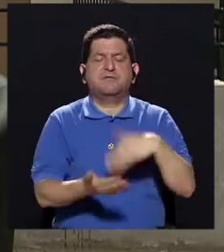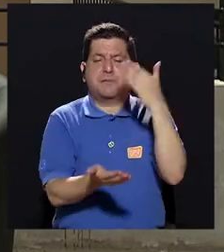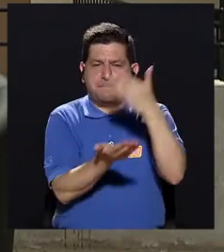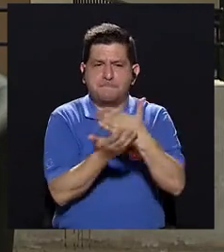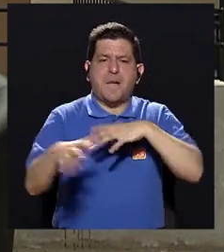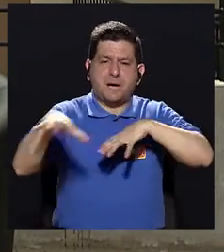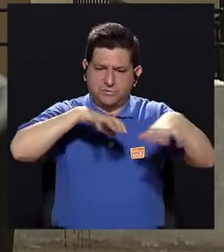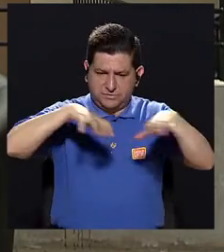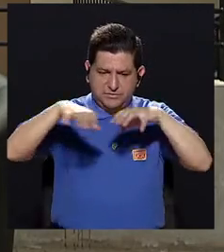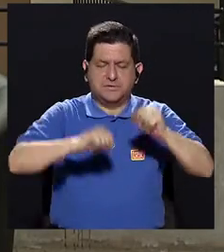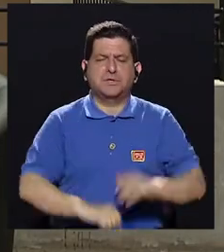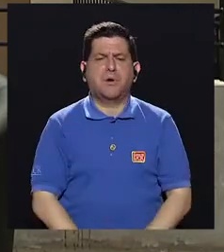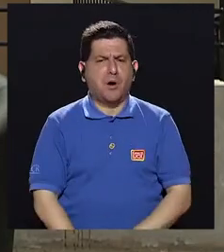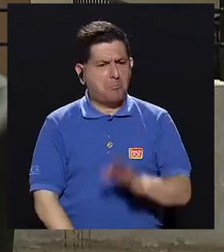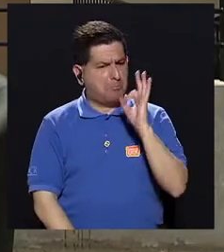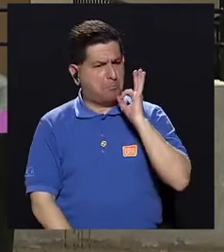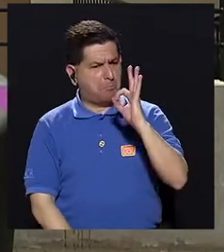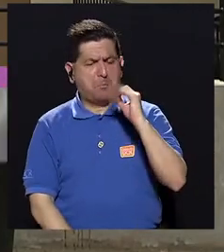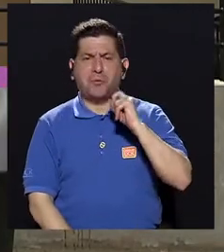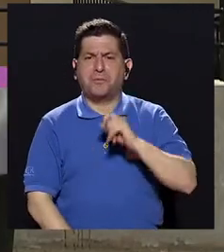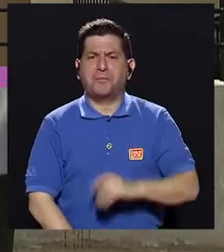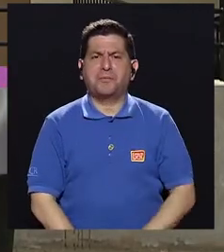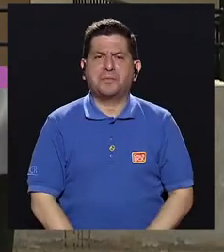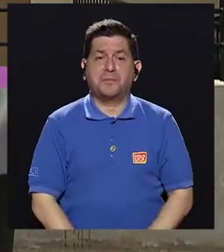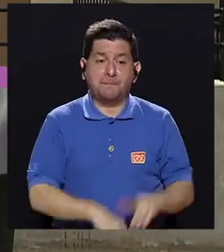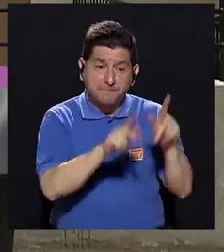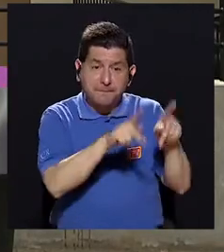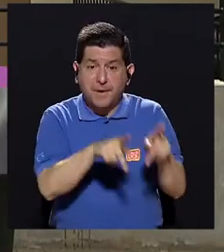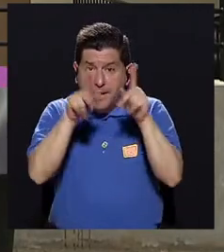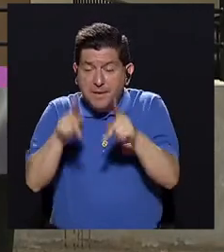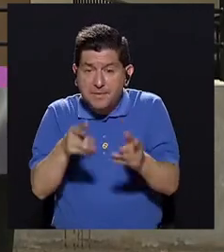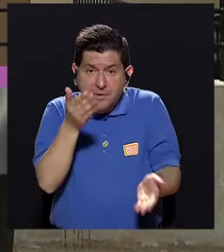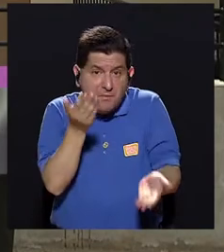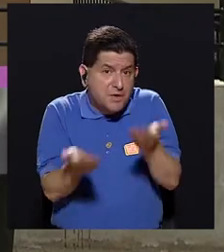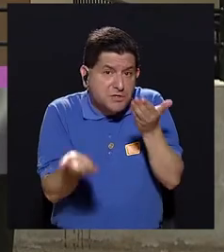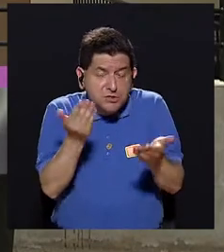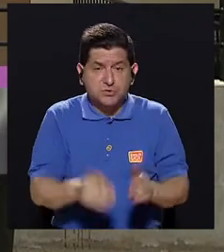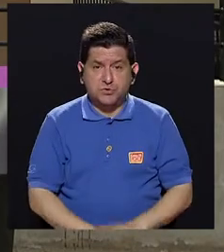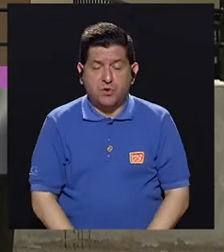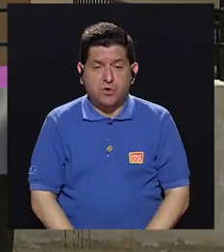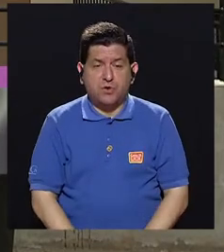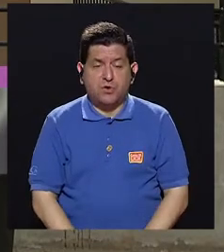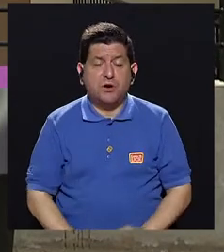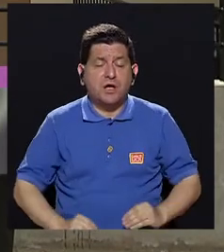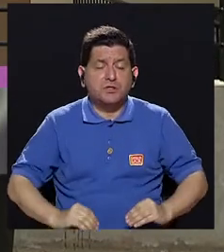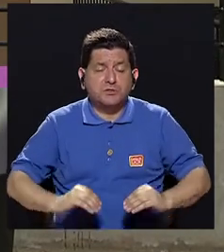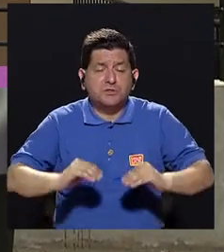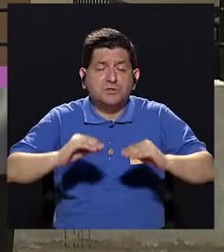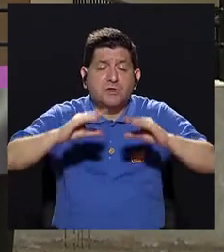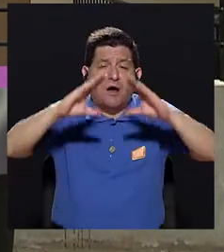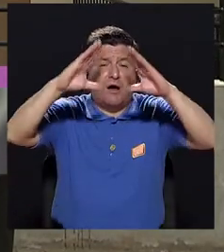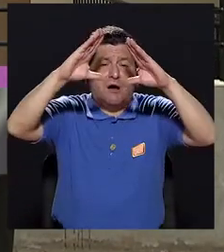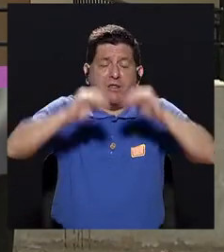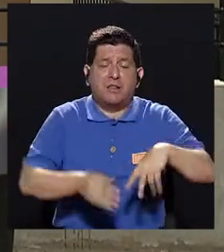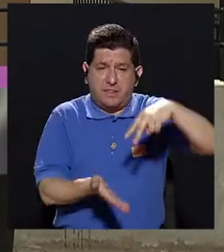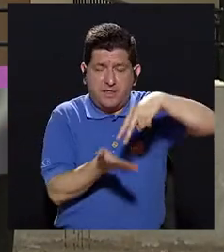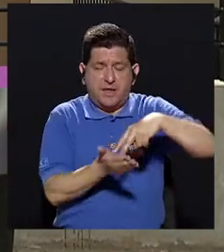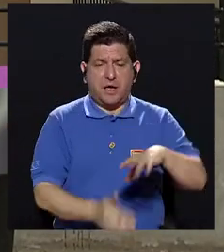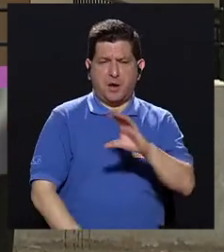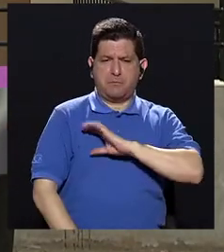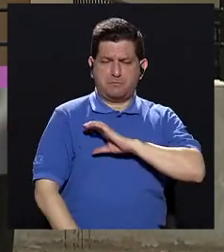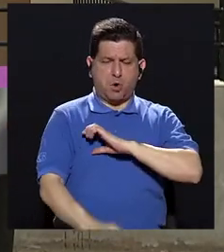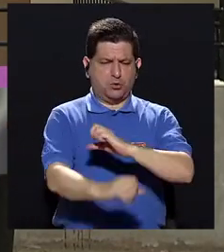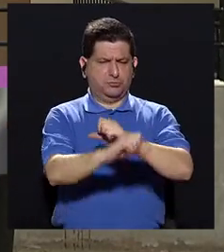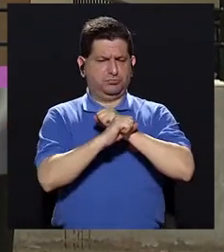pausa activa. ¿Okay? Está súper bien. Ahí podemos y parar. Las personas que están, por ejemplo, todo el día de pie, como un oficial de